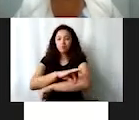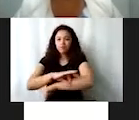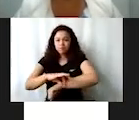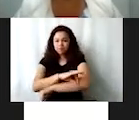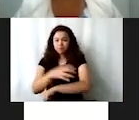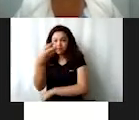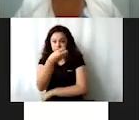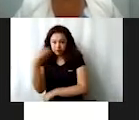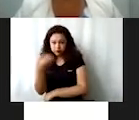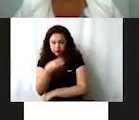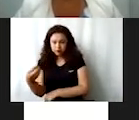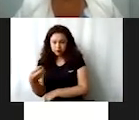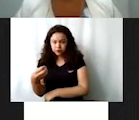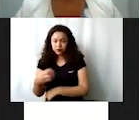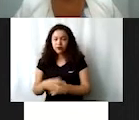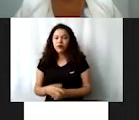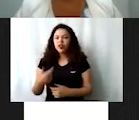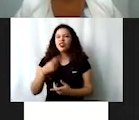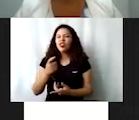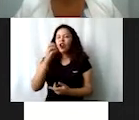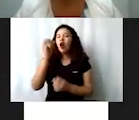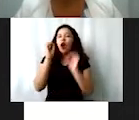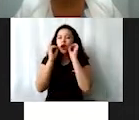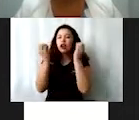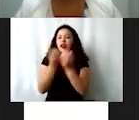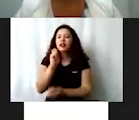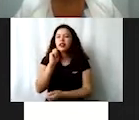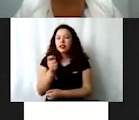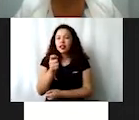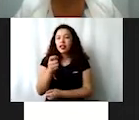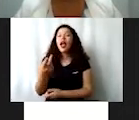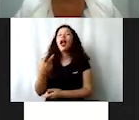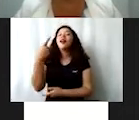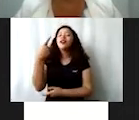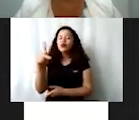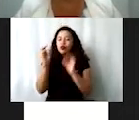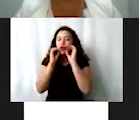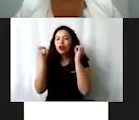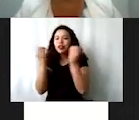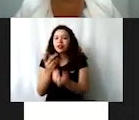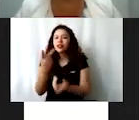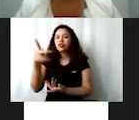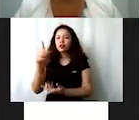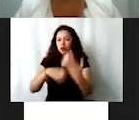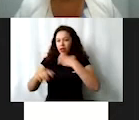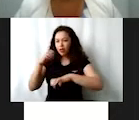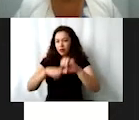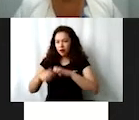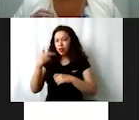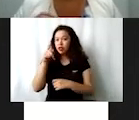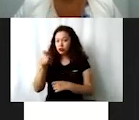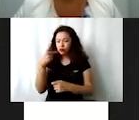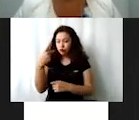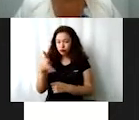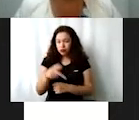de organizaciones me hago referencia, por supuesto, a sus empresas, a tu organización particularmente. Entonces,